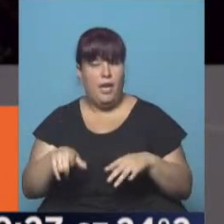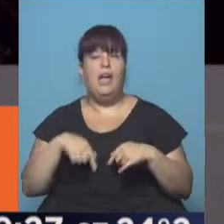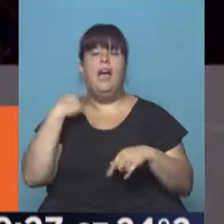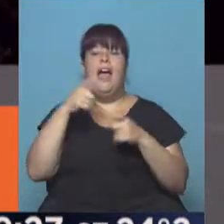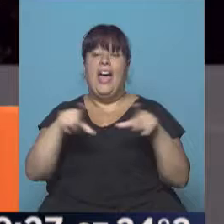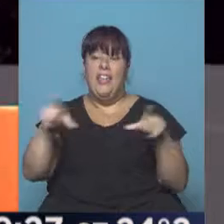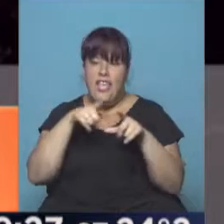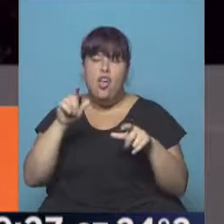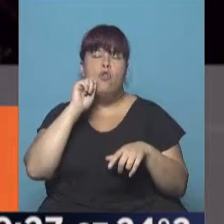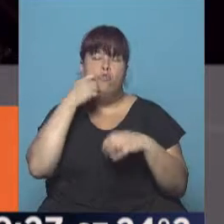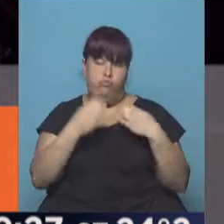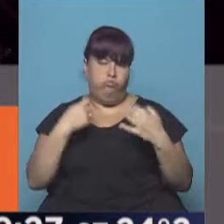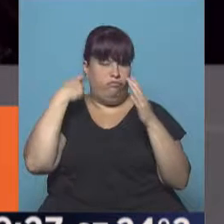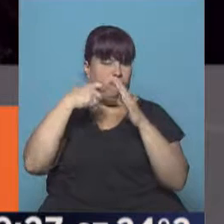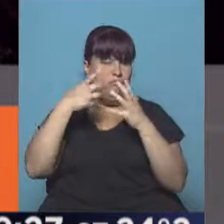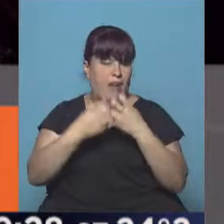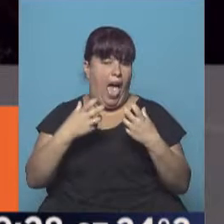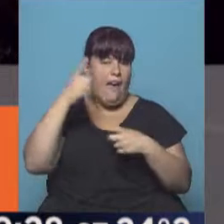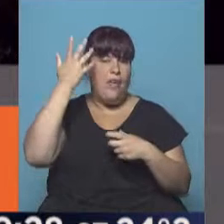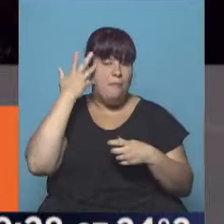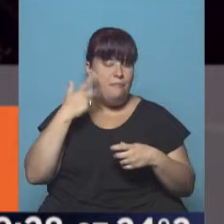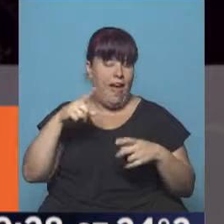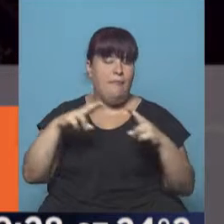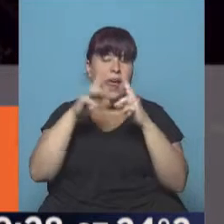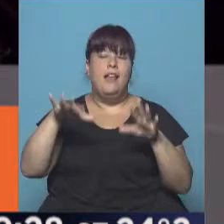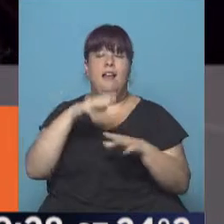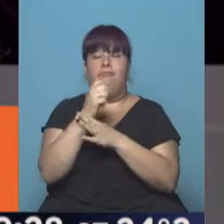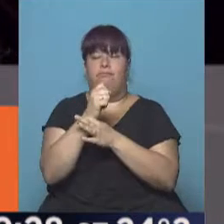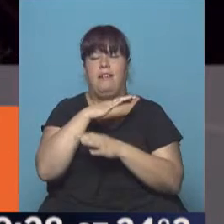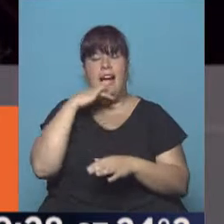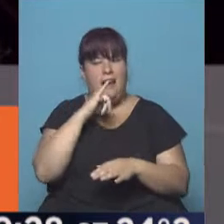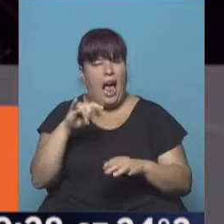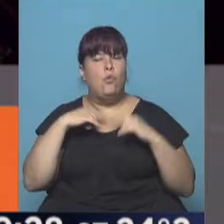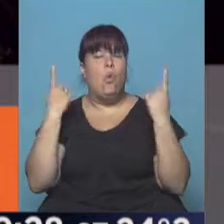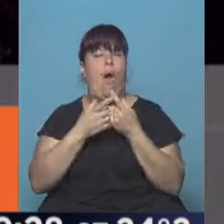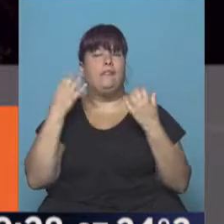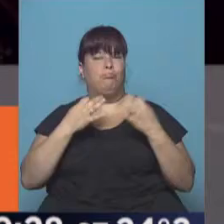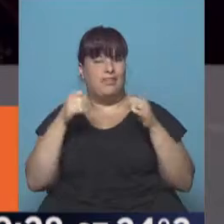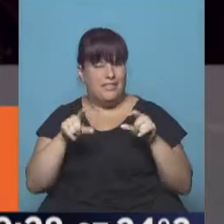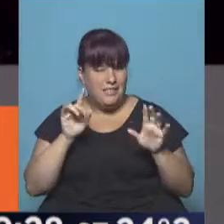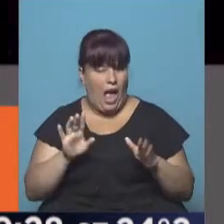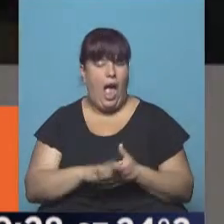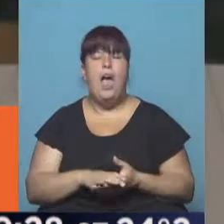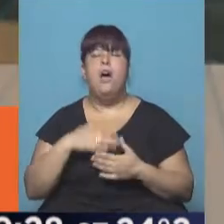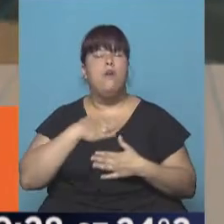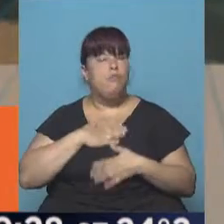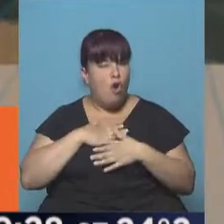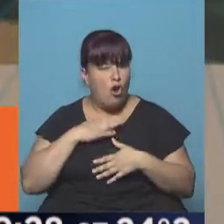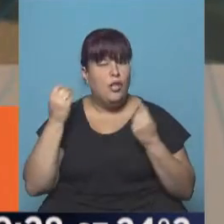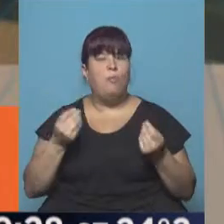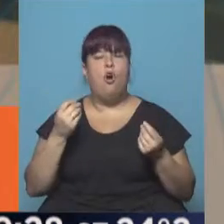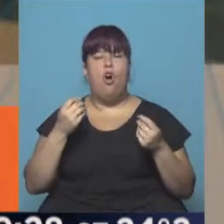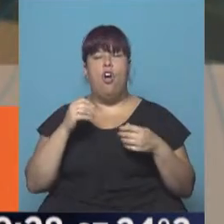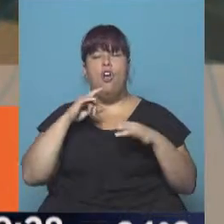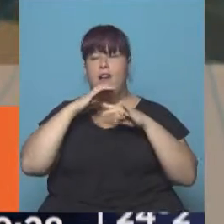el disco quedó muy, muy lindo, lo grabamos ahí en París, en un lugar que además que graban los más grandes del jazz, es un estudio especializado en eso. Estoy muy contento además por